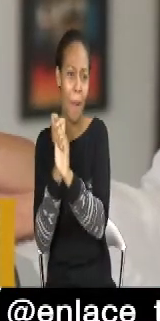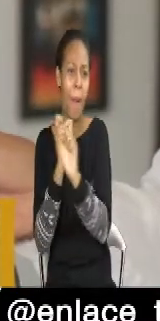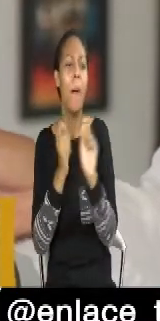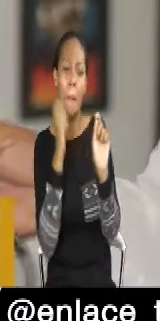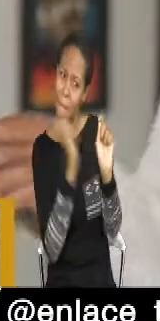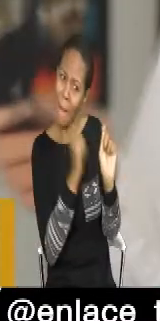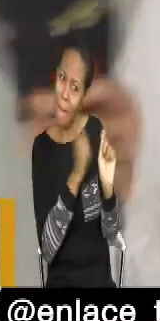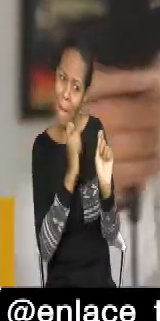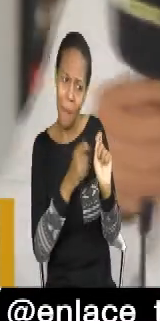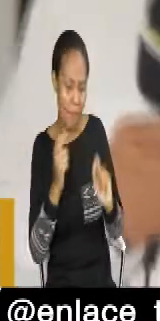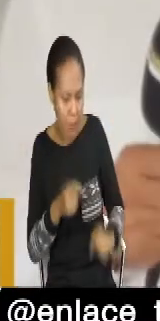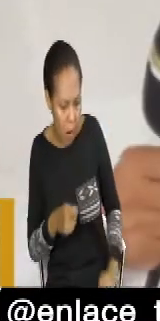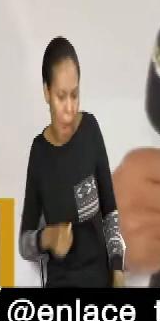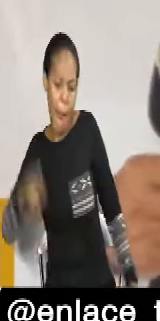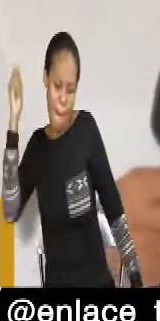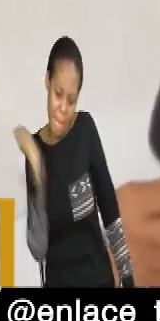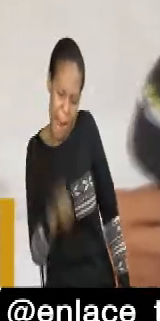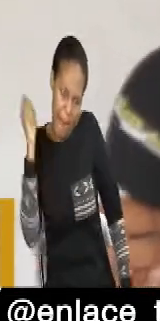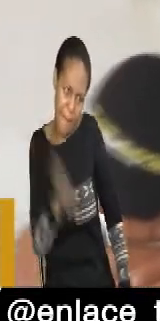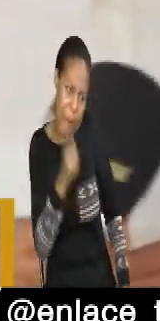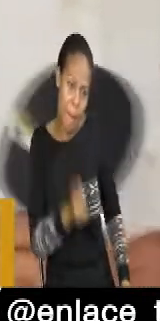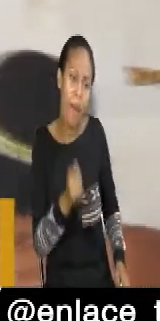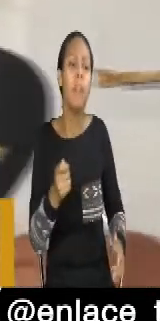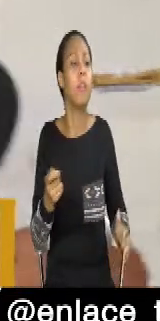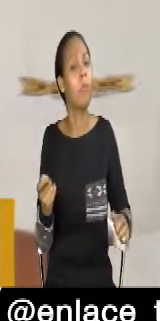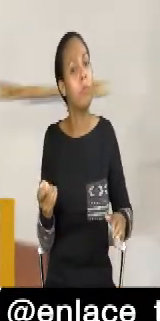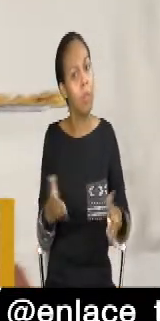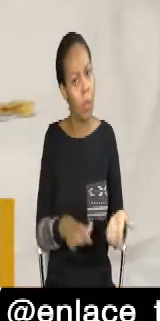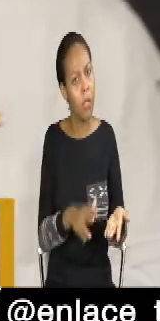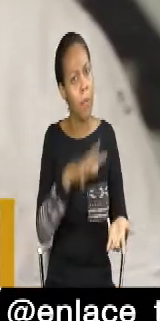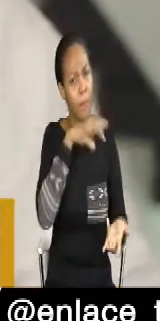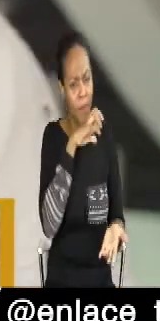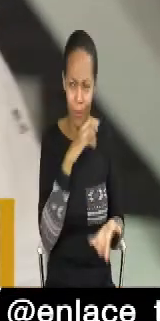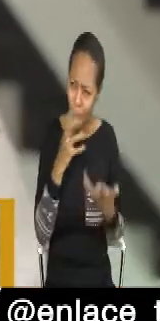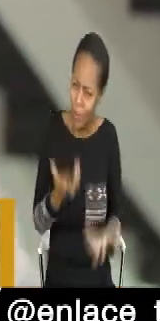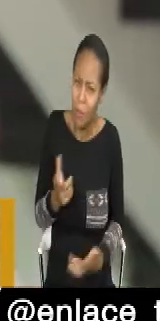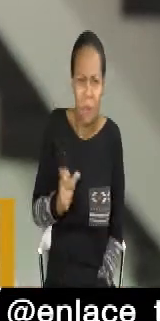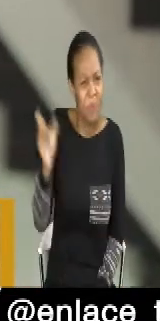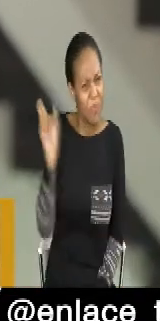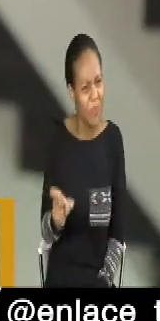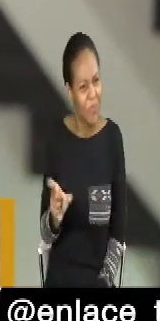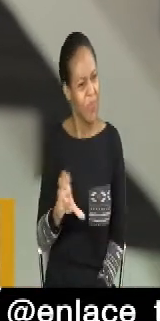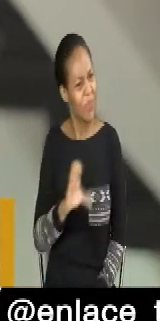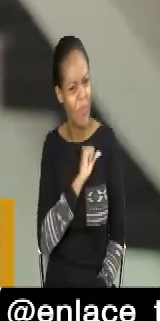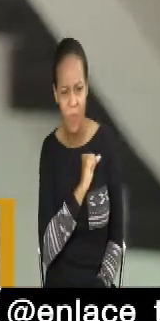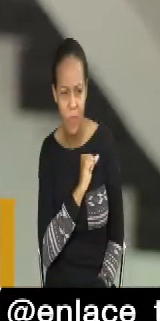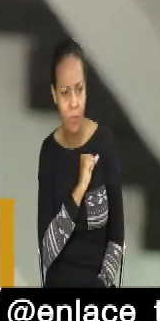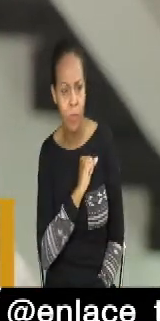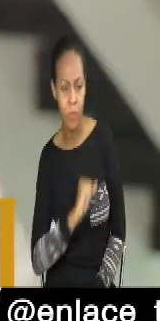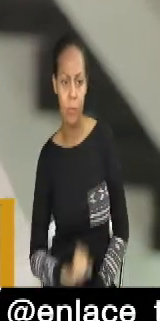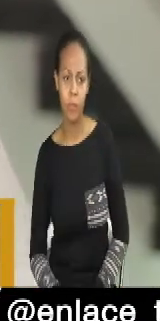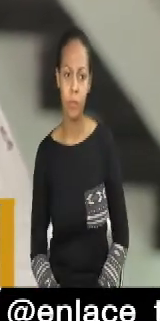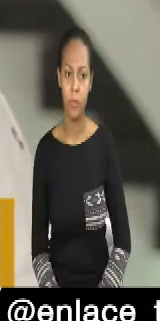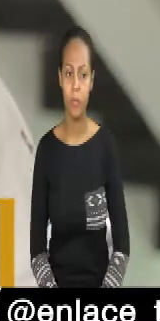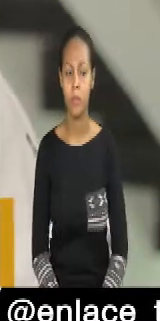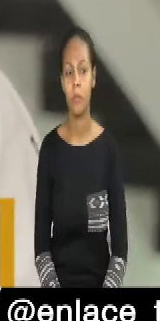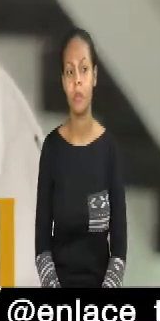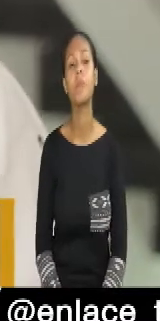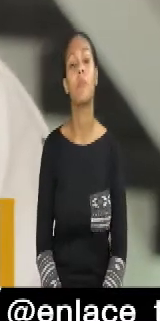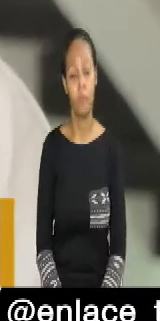nuestra ciudad. Es la posición de la Junta Protectora de Animales en Barranca Bermeja frente a estos hechos lamentables